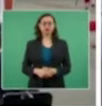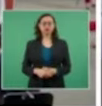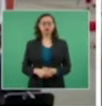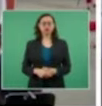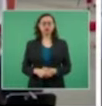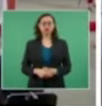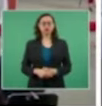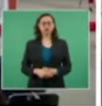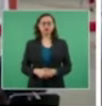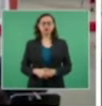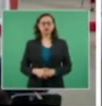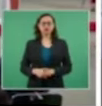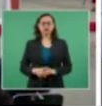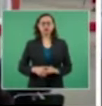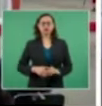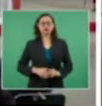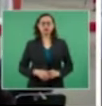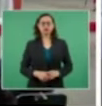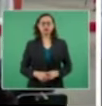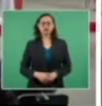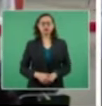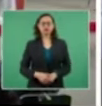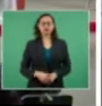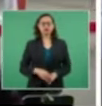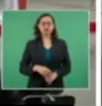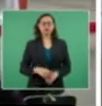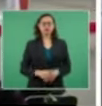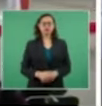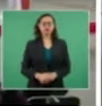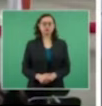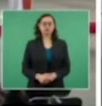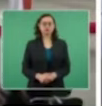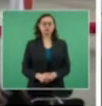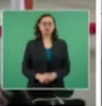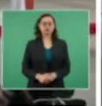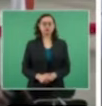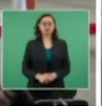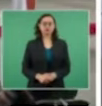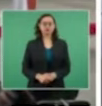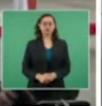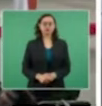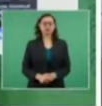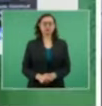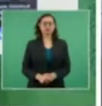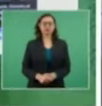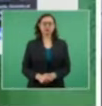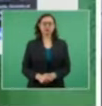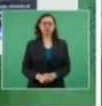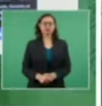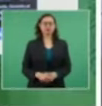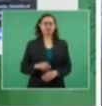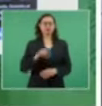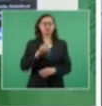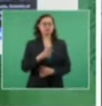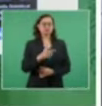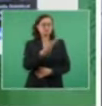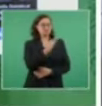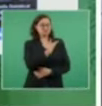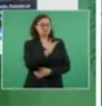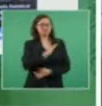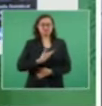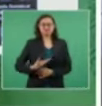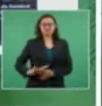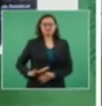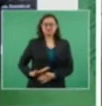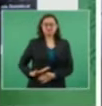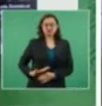encuentro es que no obstante que esta sociedad está ávida, sobre todo después de las últimas elecciones, de una discusión racional y documentada